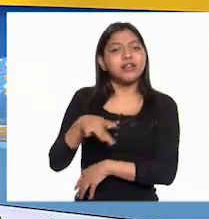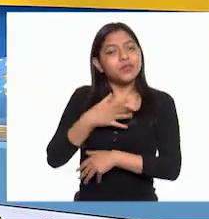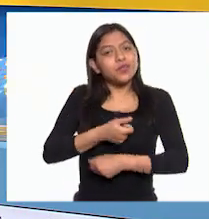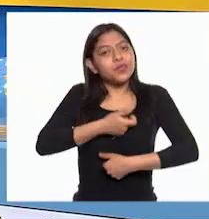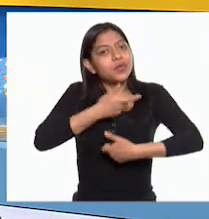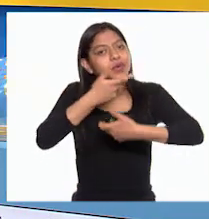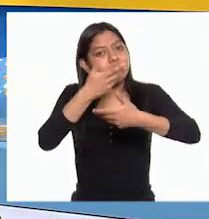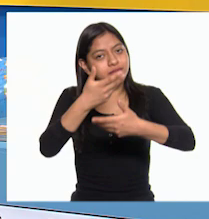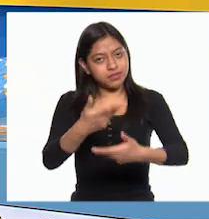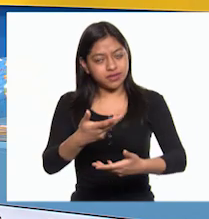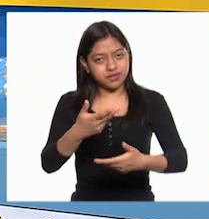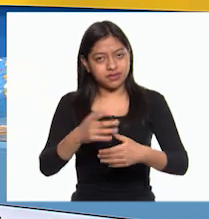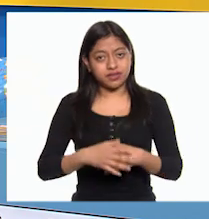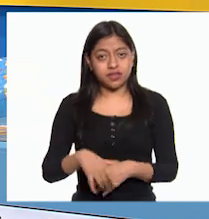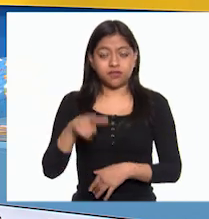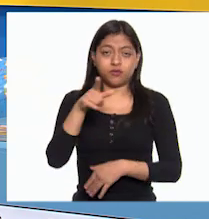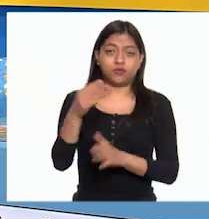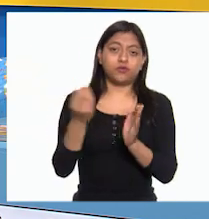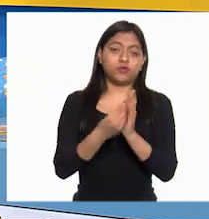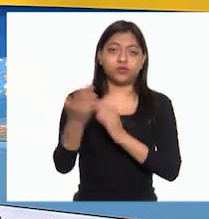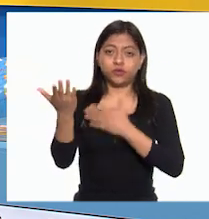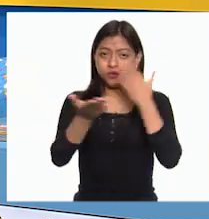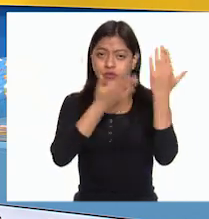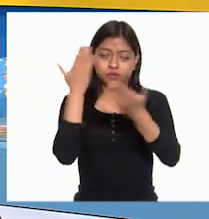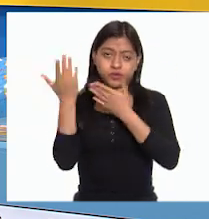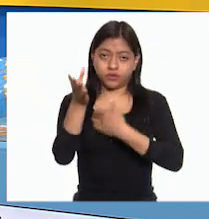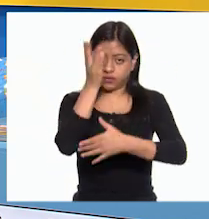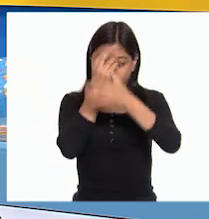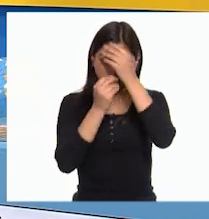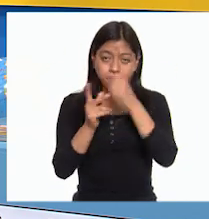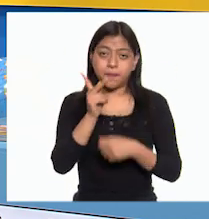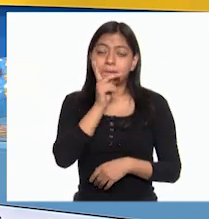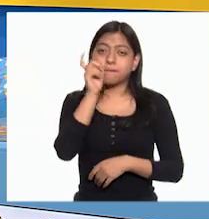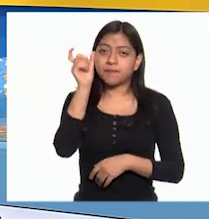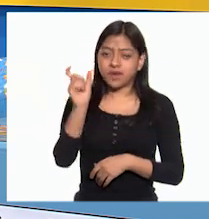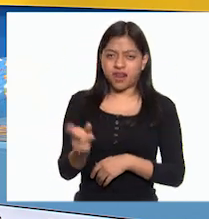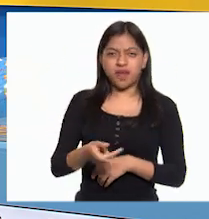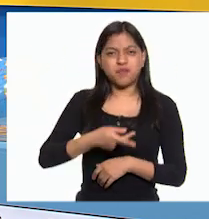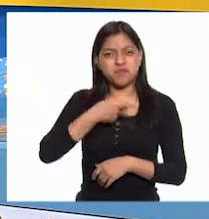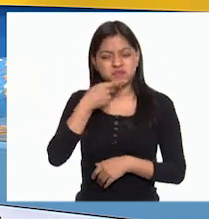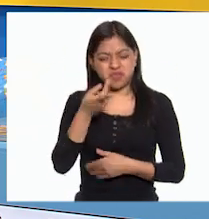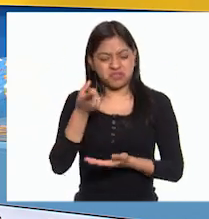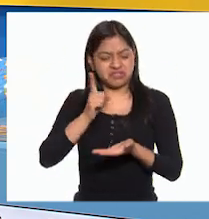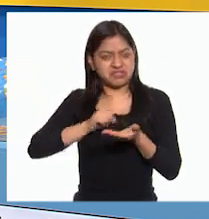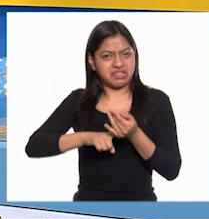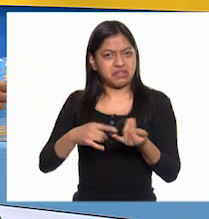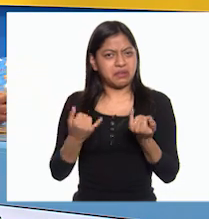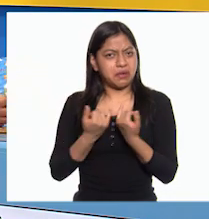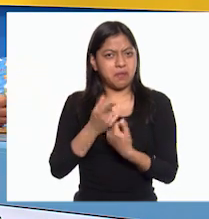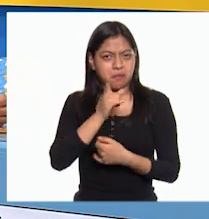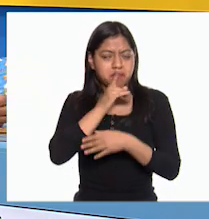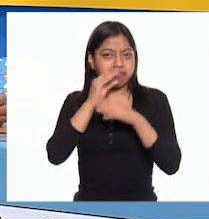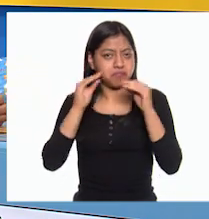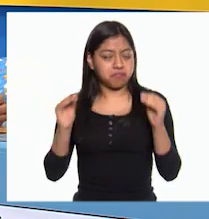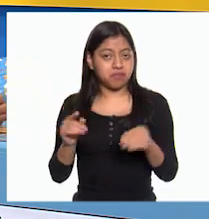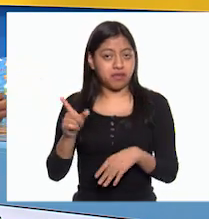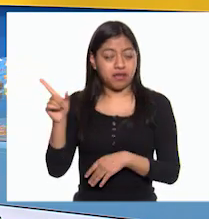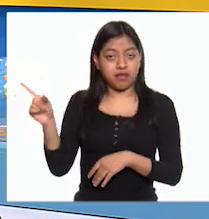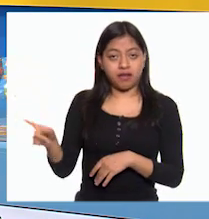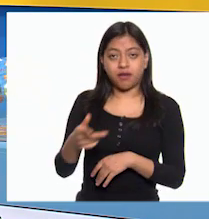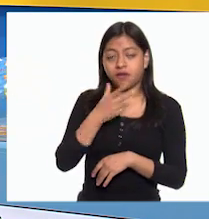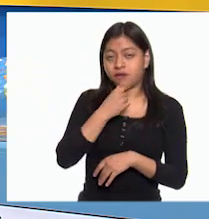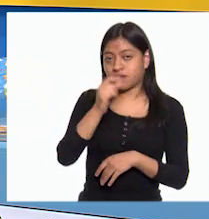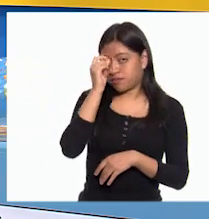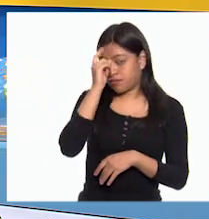poesía que hemos estudiado en clase, como las palabras, voces y silencios mencionados en los poemas de Villaurrutia